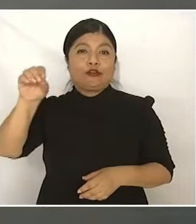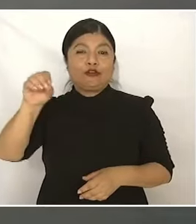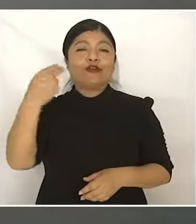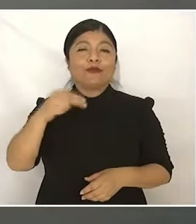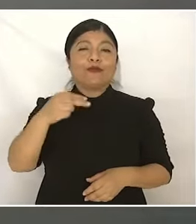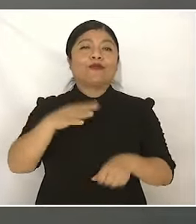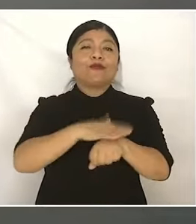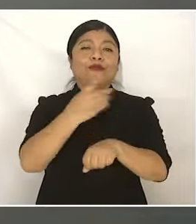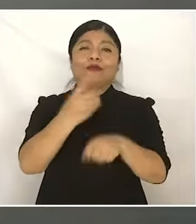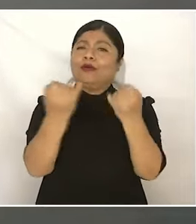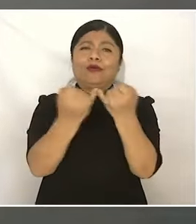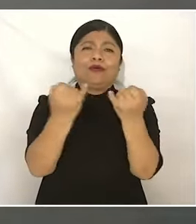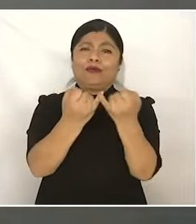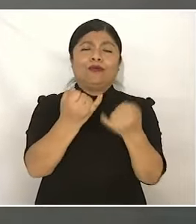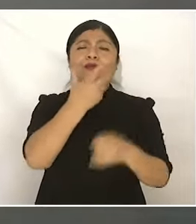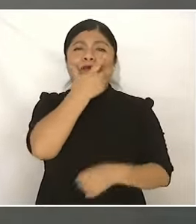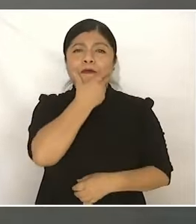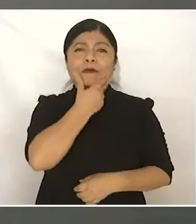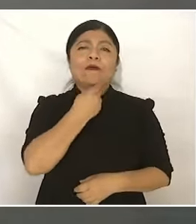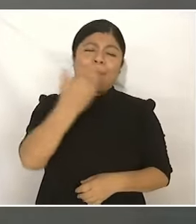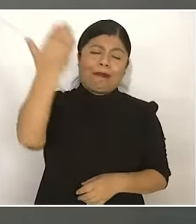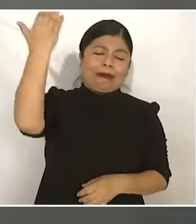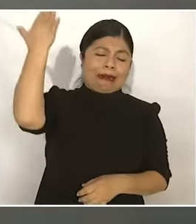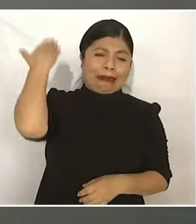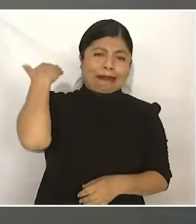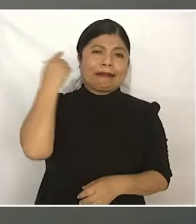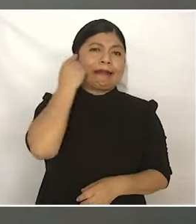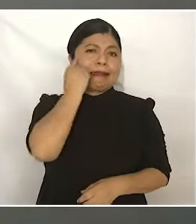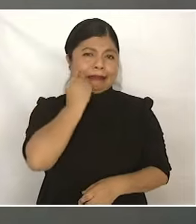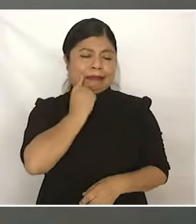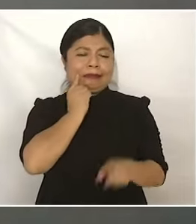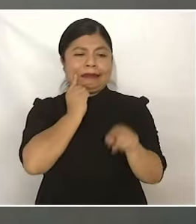Le decía allá en Guerrero, usted,